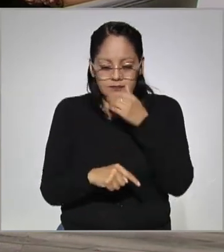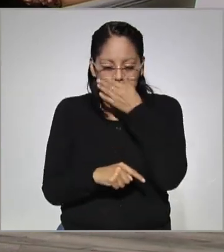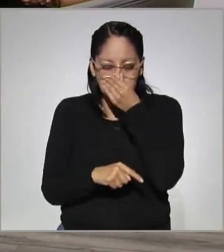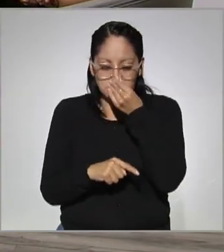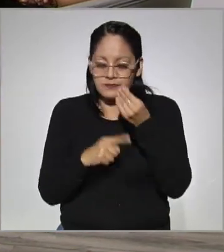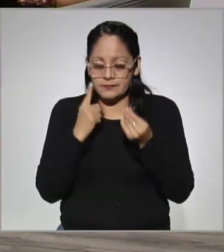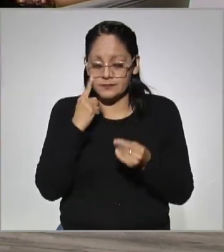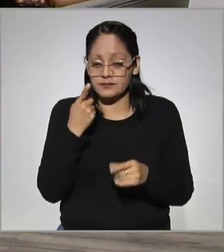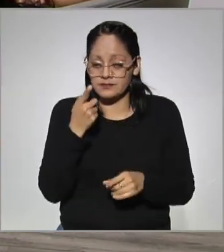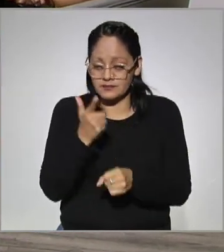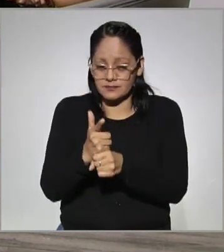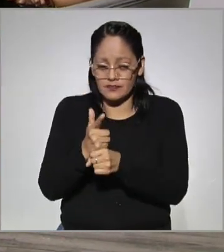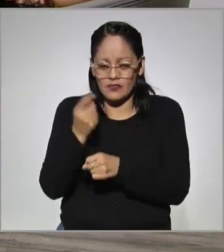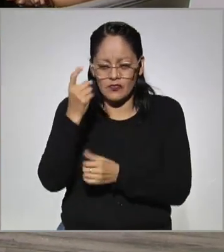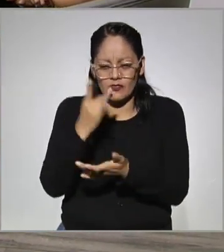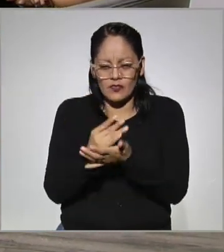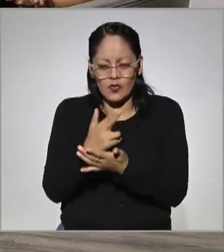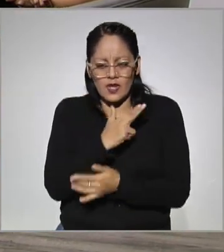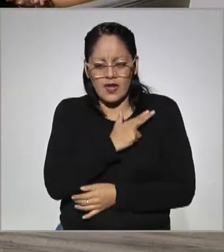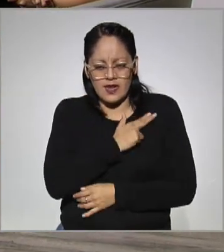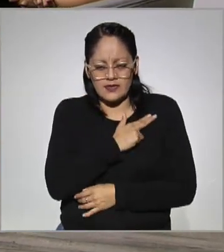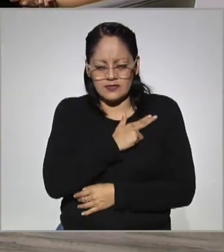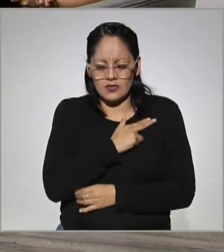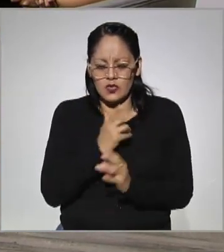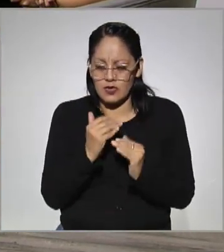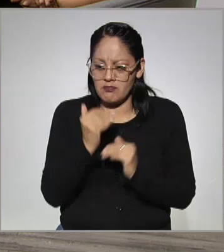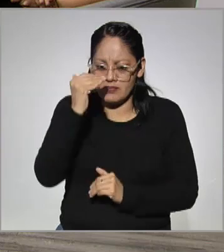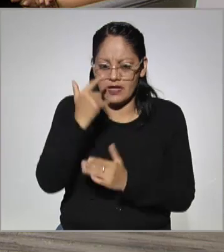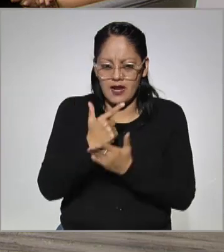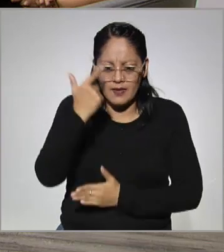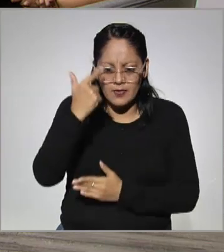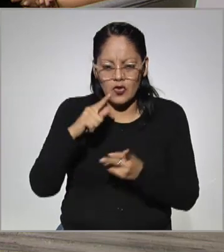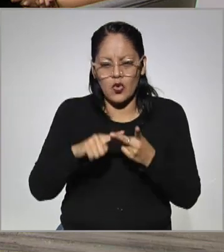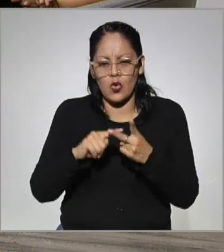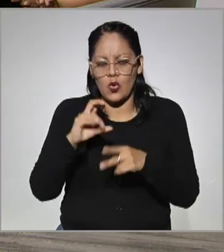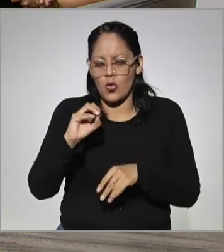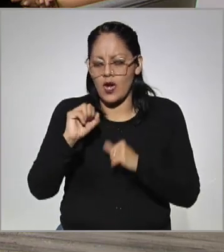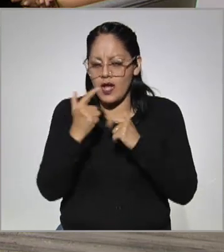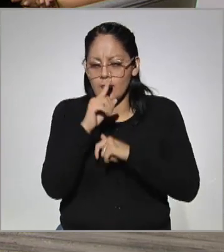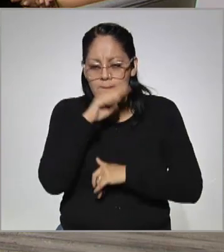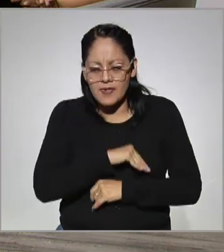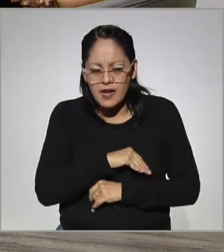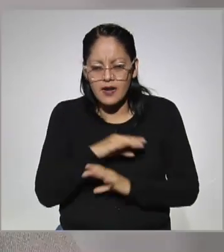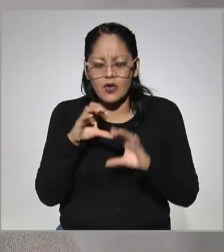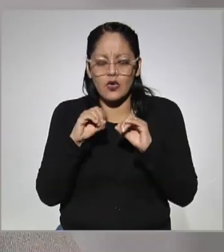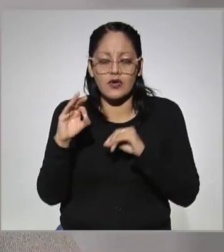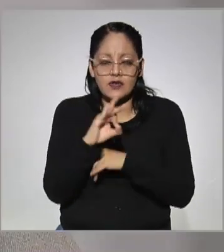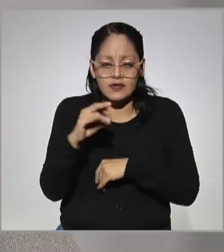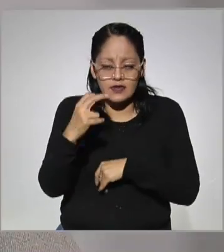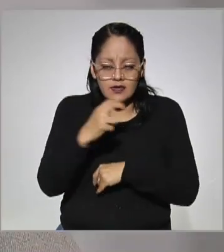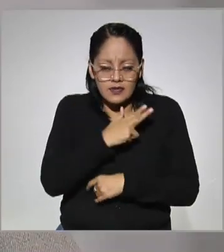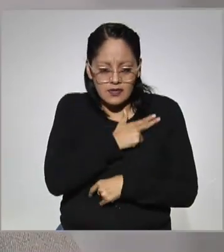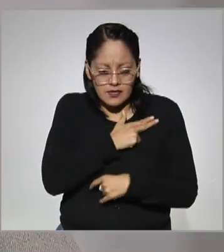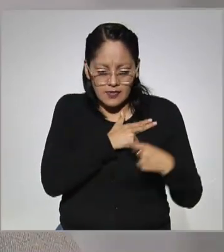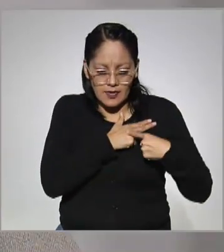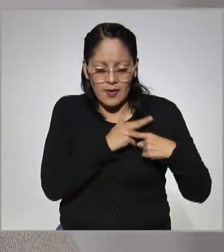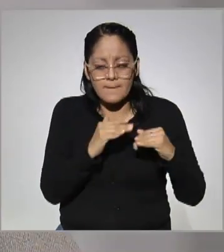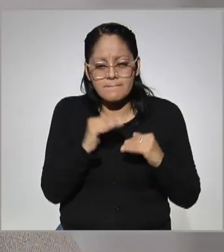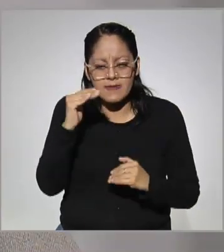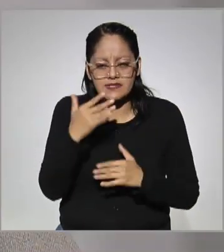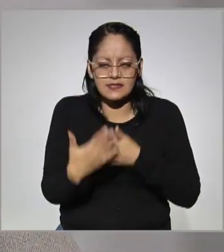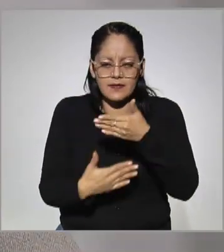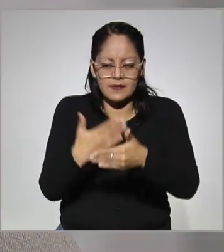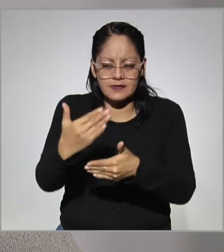que realmente es solo una lesión de alto grado, o sea, una lesión premaligna, o si incluso ya se encuentra una lesión un poco más